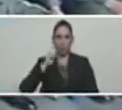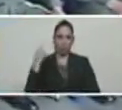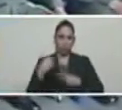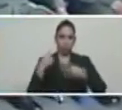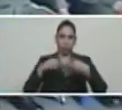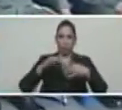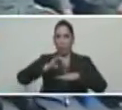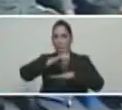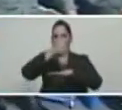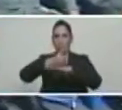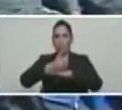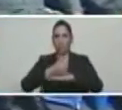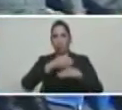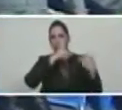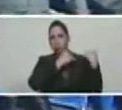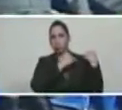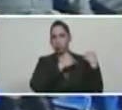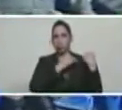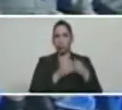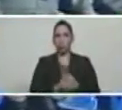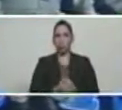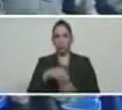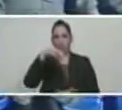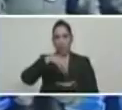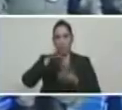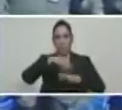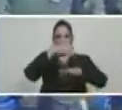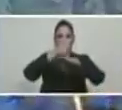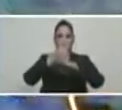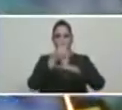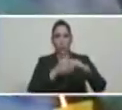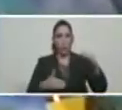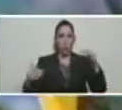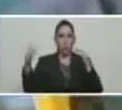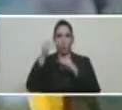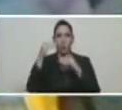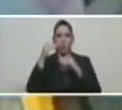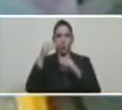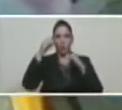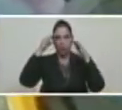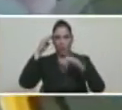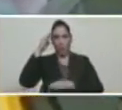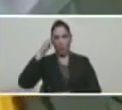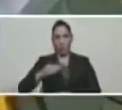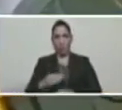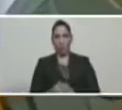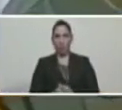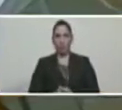mayores generales y almirantes integrantes del Estado Mayor Superior de la Fuerza Armada Nacional Bolivariana.